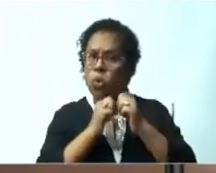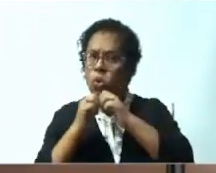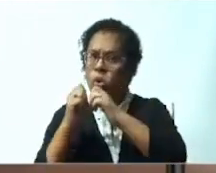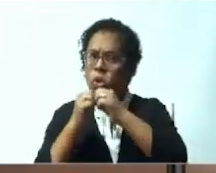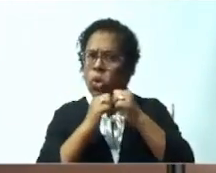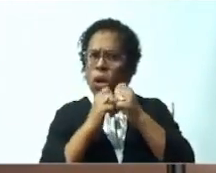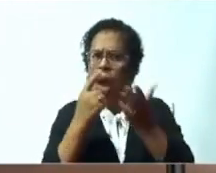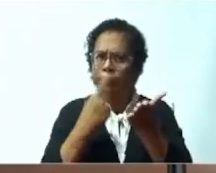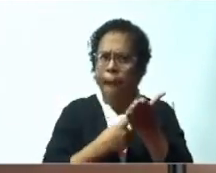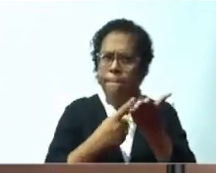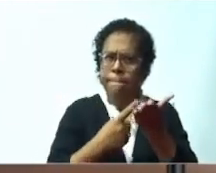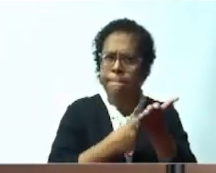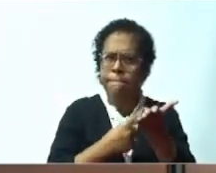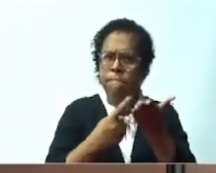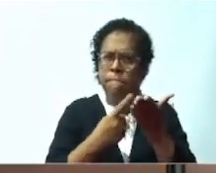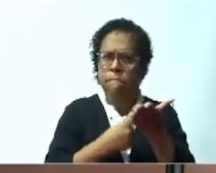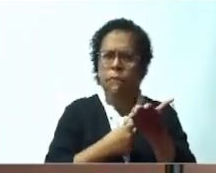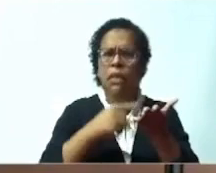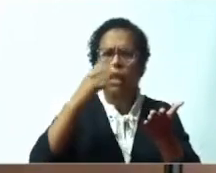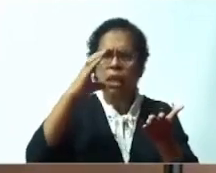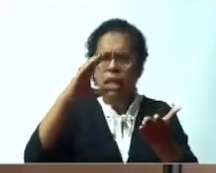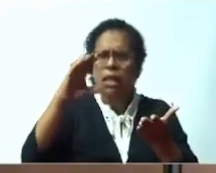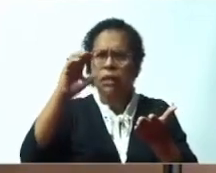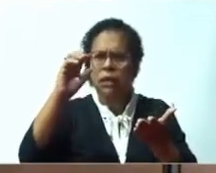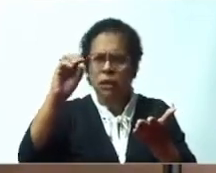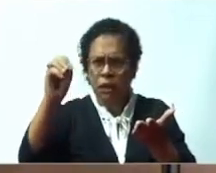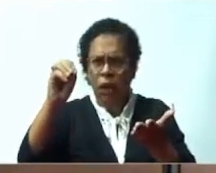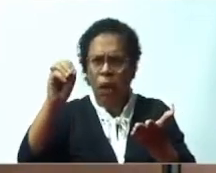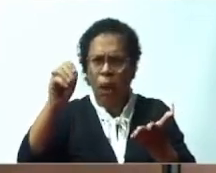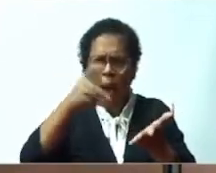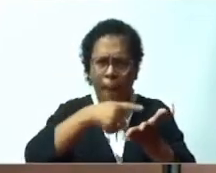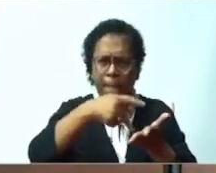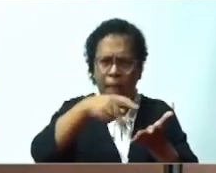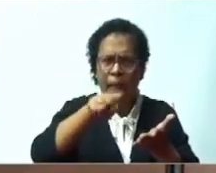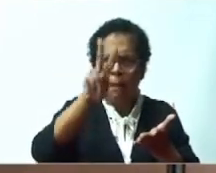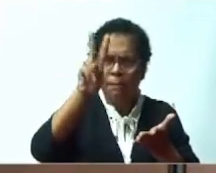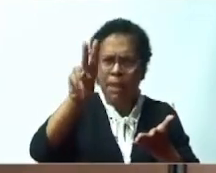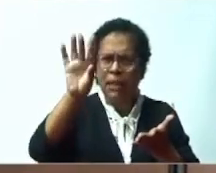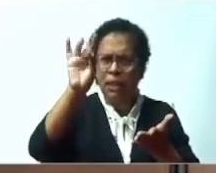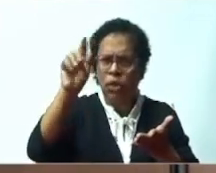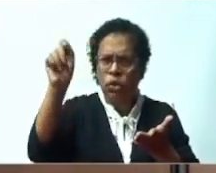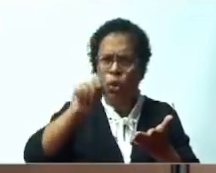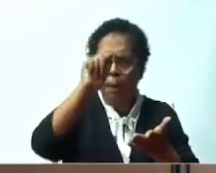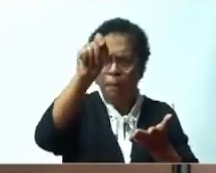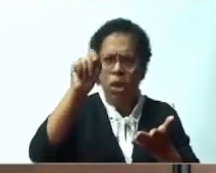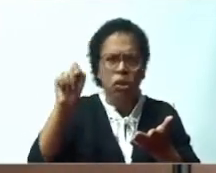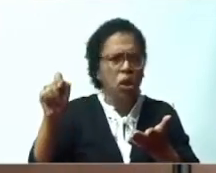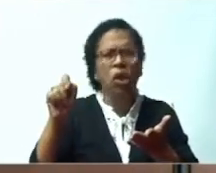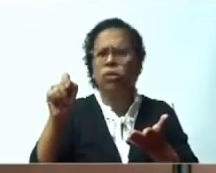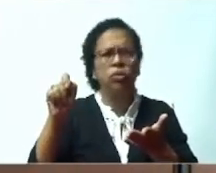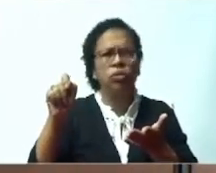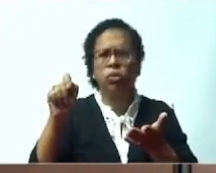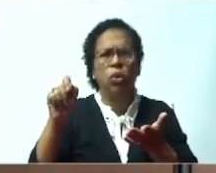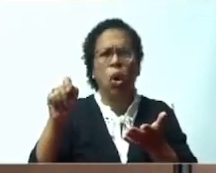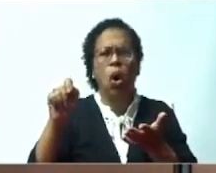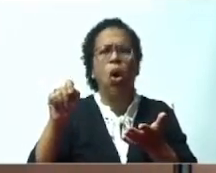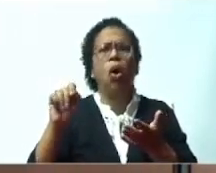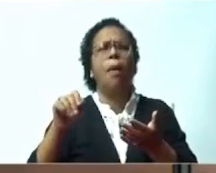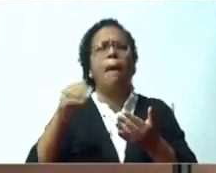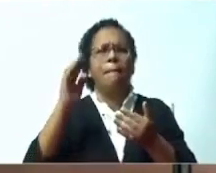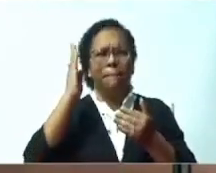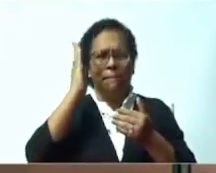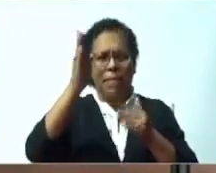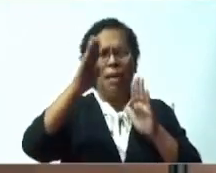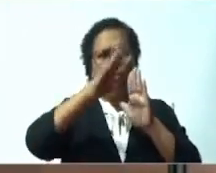con la concesionaria y en vez del 28% solamente se va a incrementar el